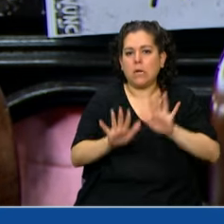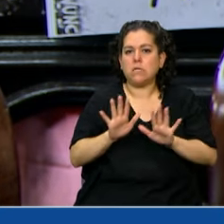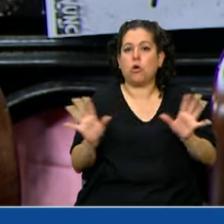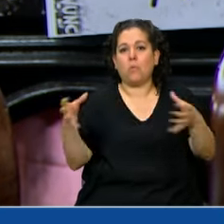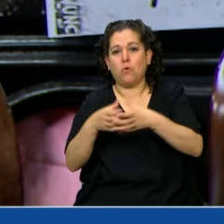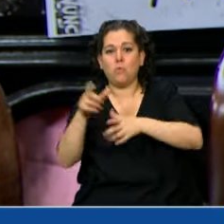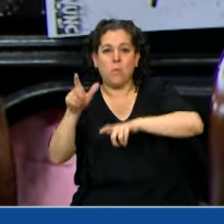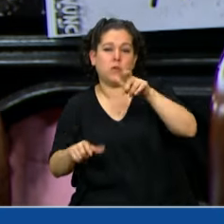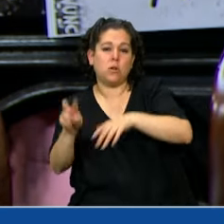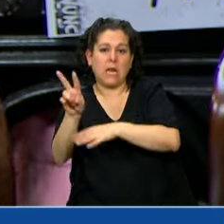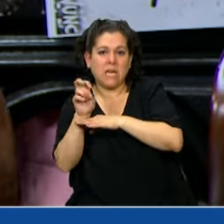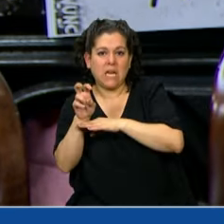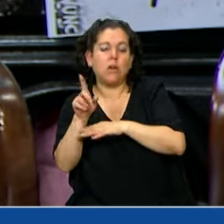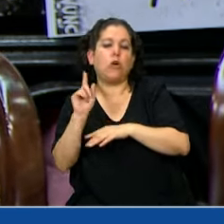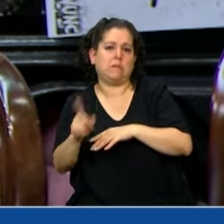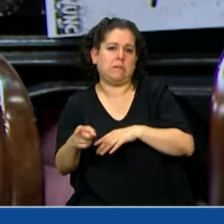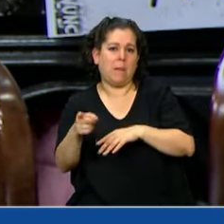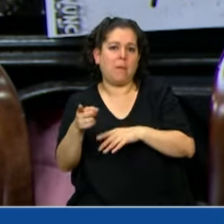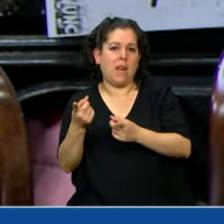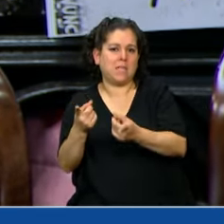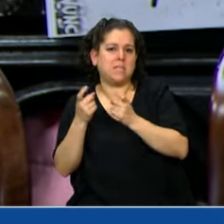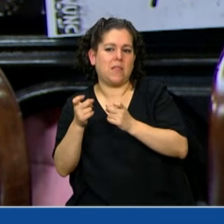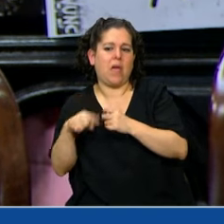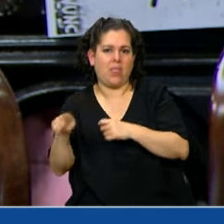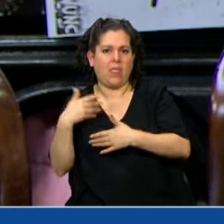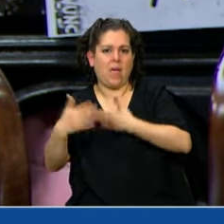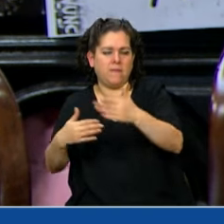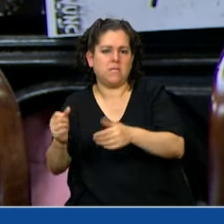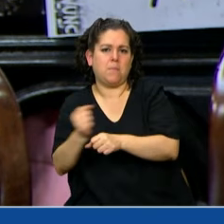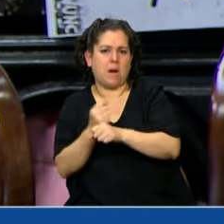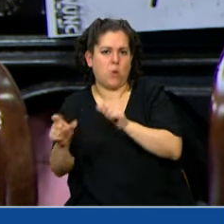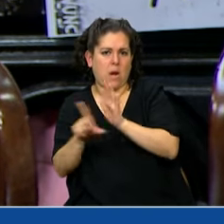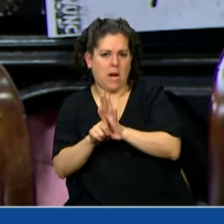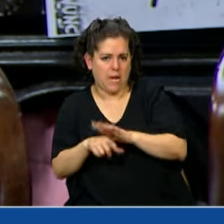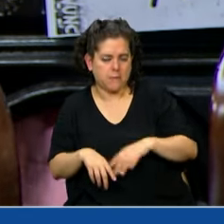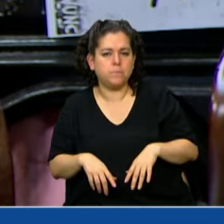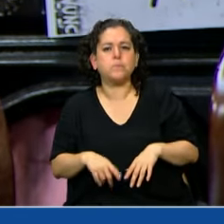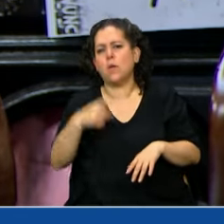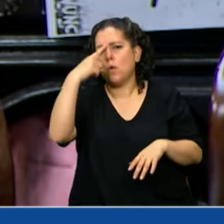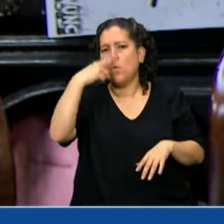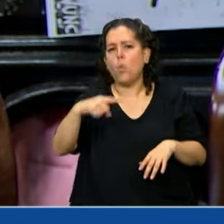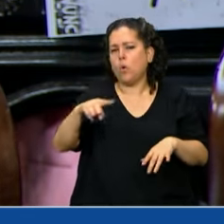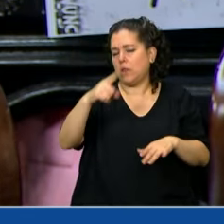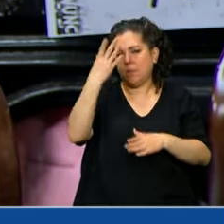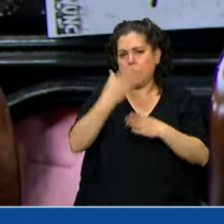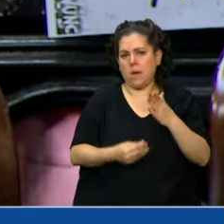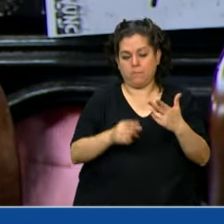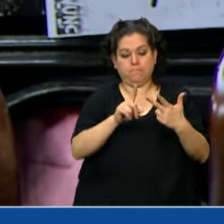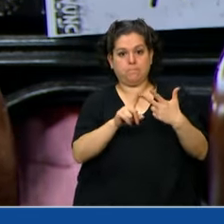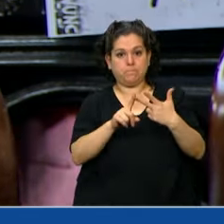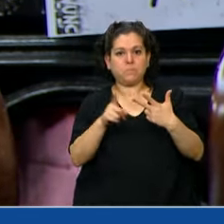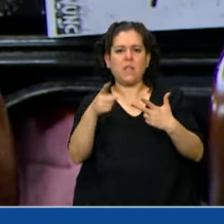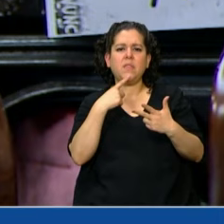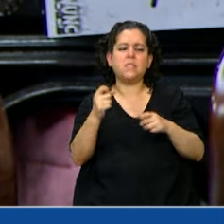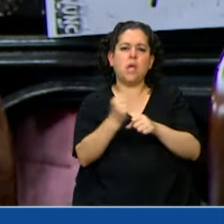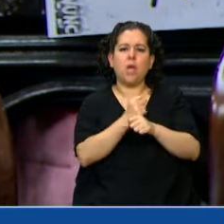inquilinos y la necesidad entonces de avanzar en la sanción de la ley y hay una última falacia esta de que es un contrato